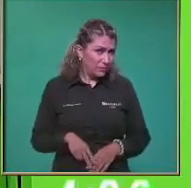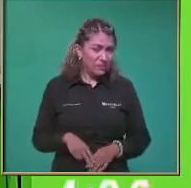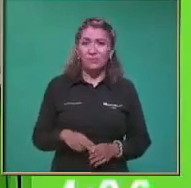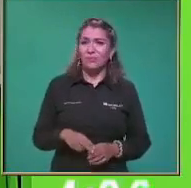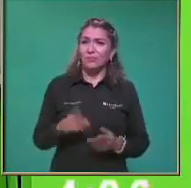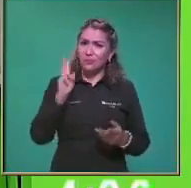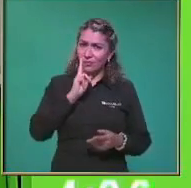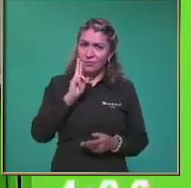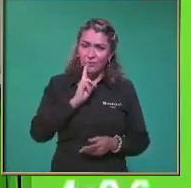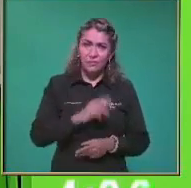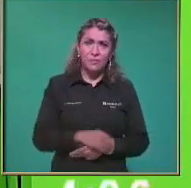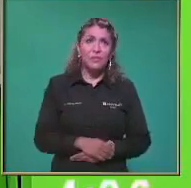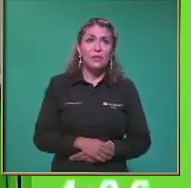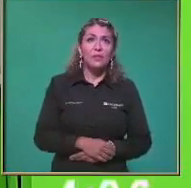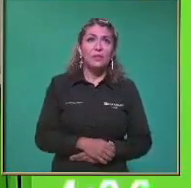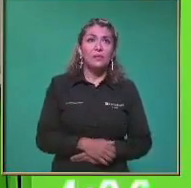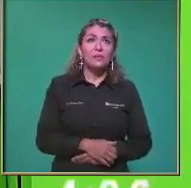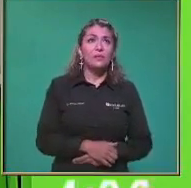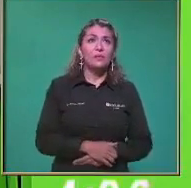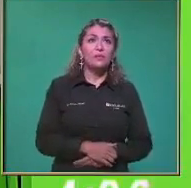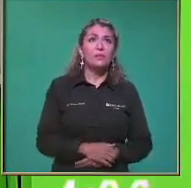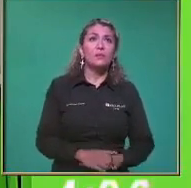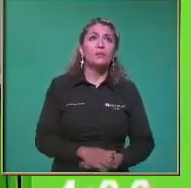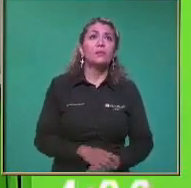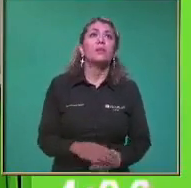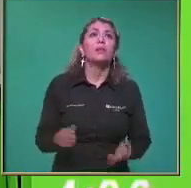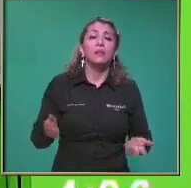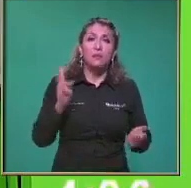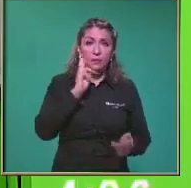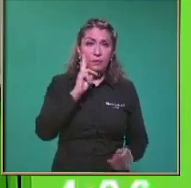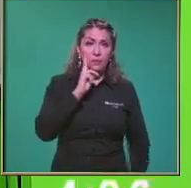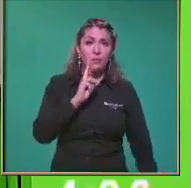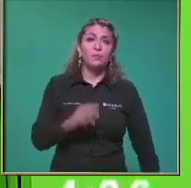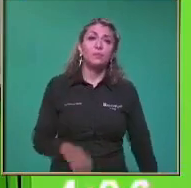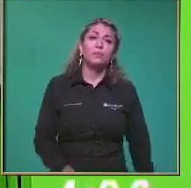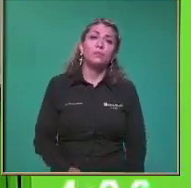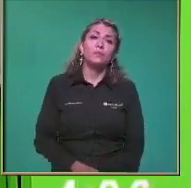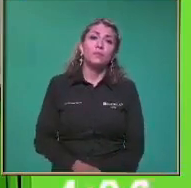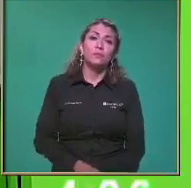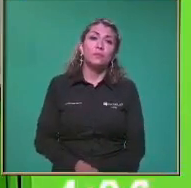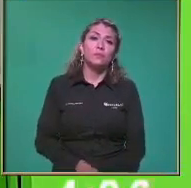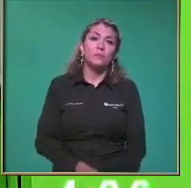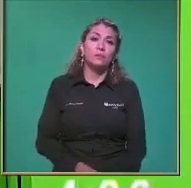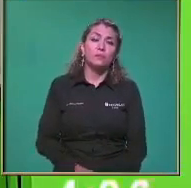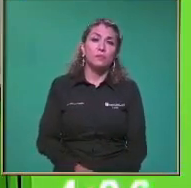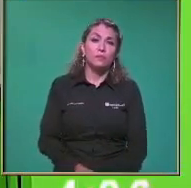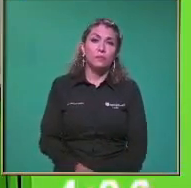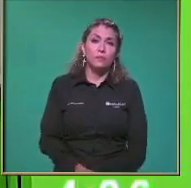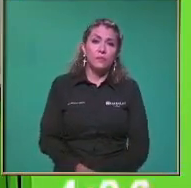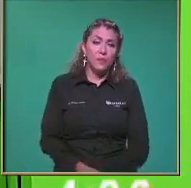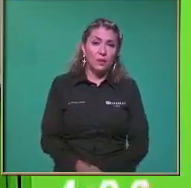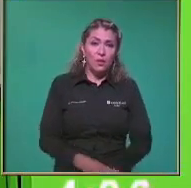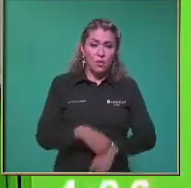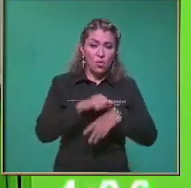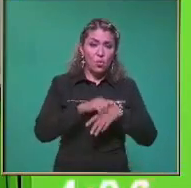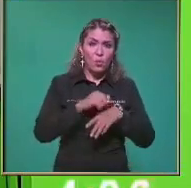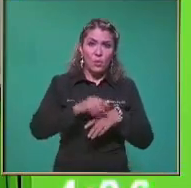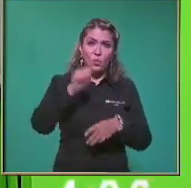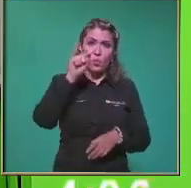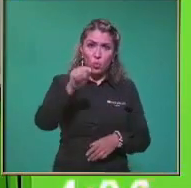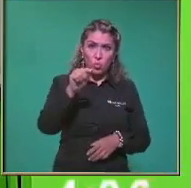a verificarlo. Entonces, veamos. Primero, ¿sabemos lo que es un número decimal? ¿Cómo está